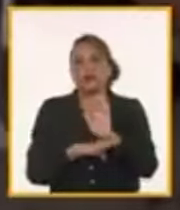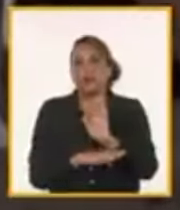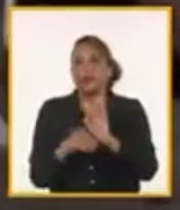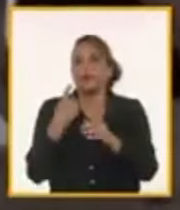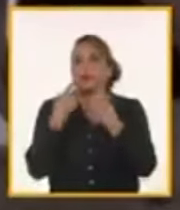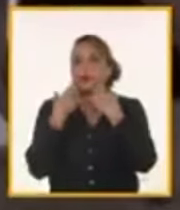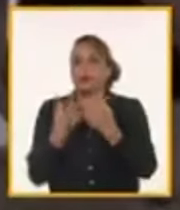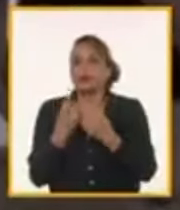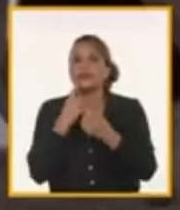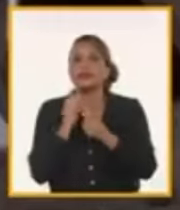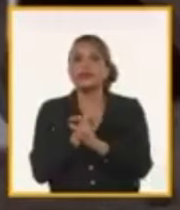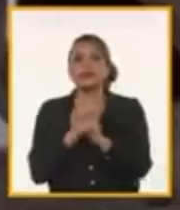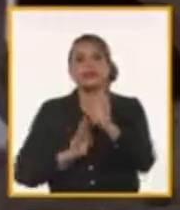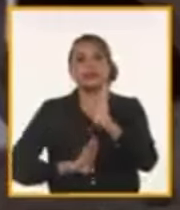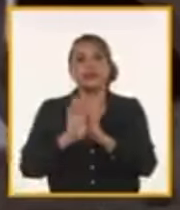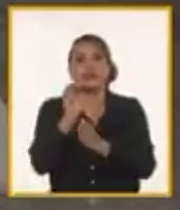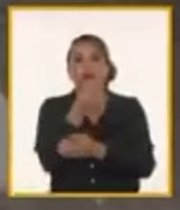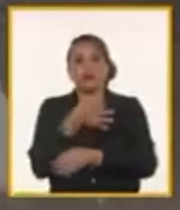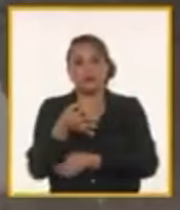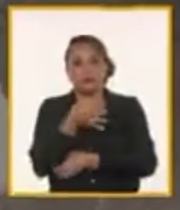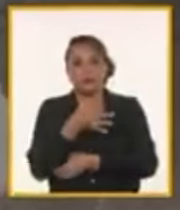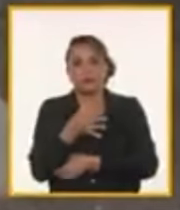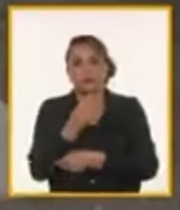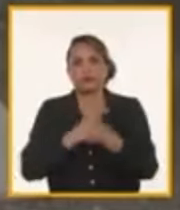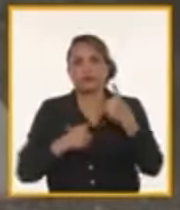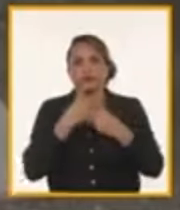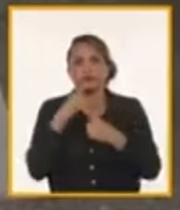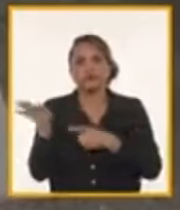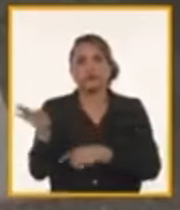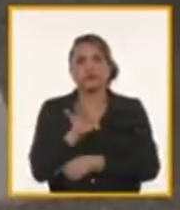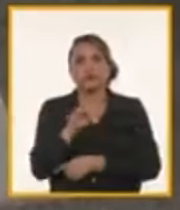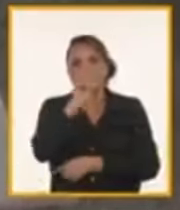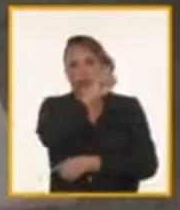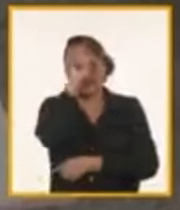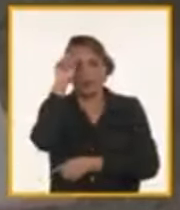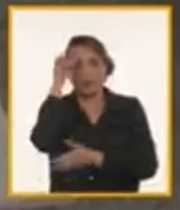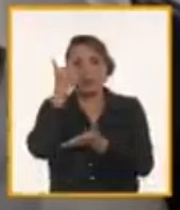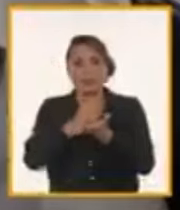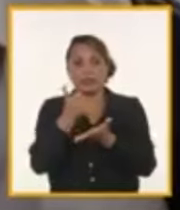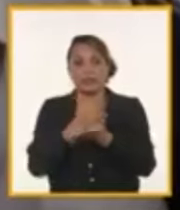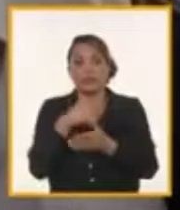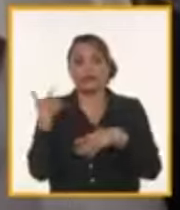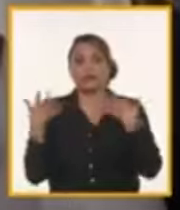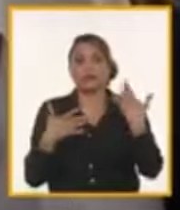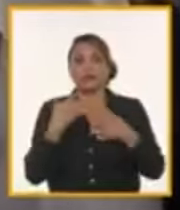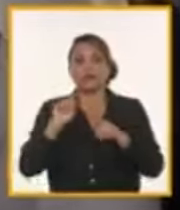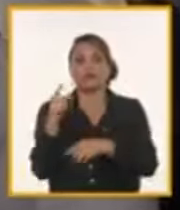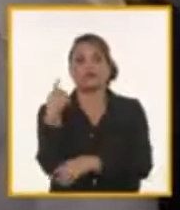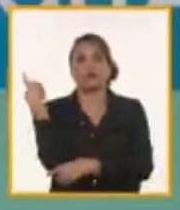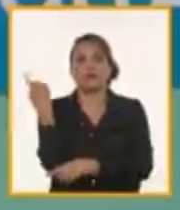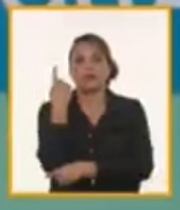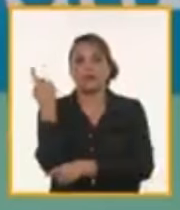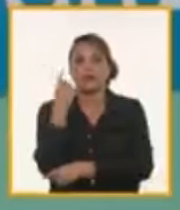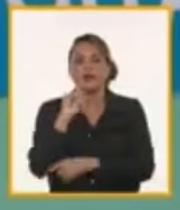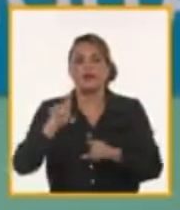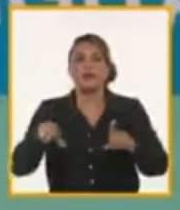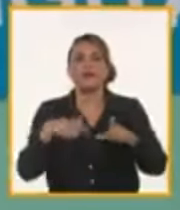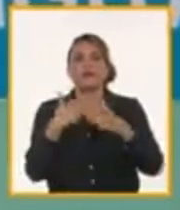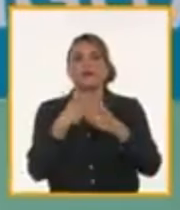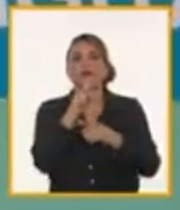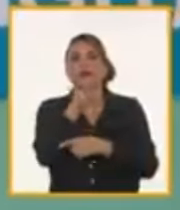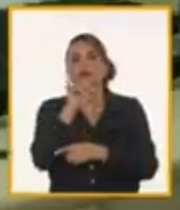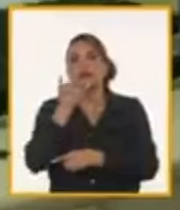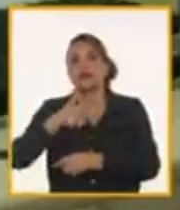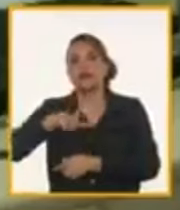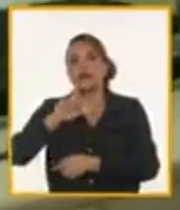local una de las razones reconocidas al Designar a santis espíritus como sede de las celebraciones nacionales por el 26 de julio